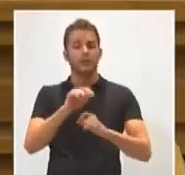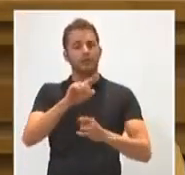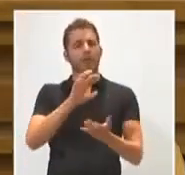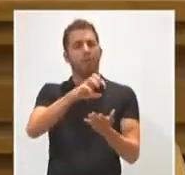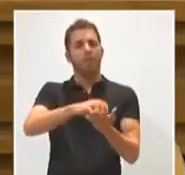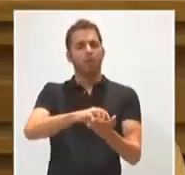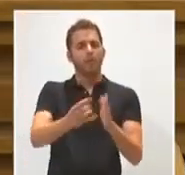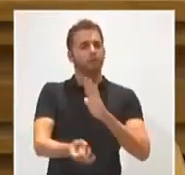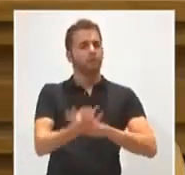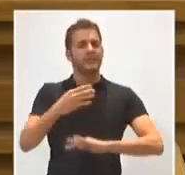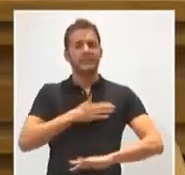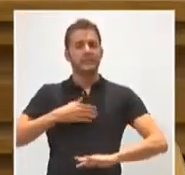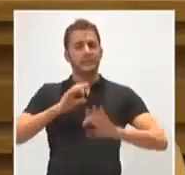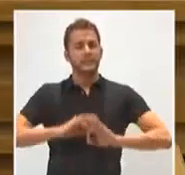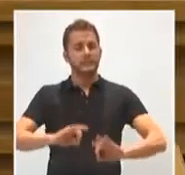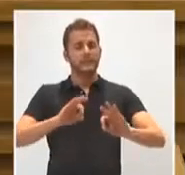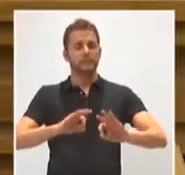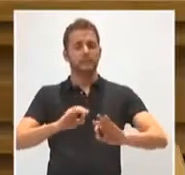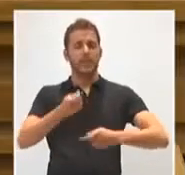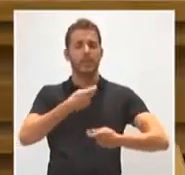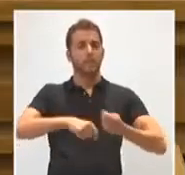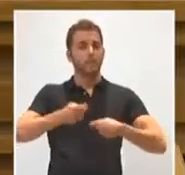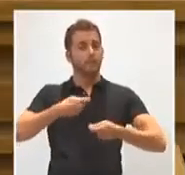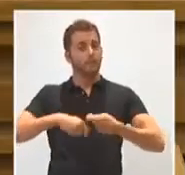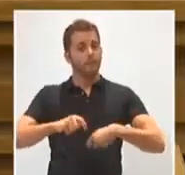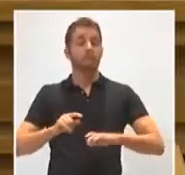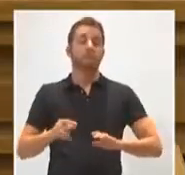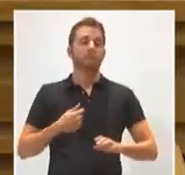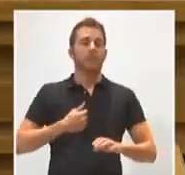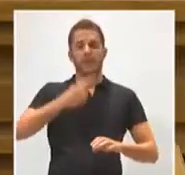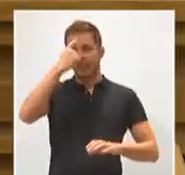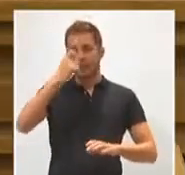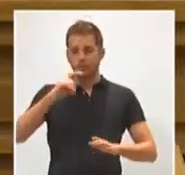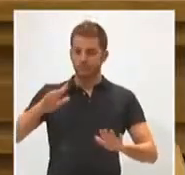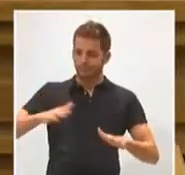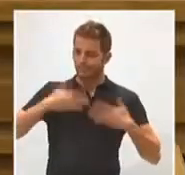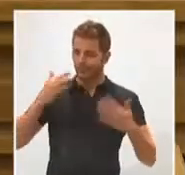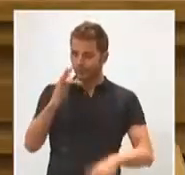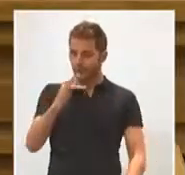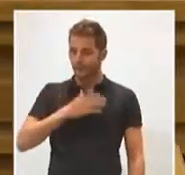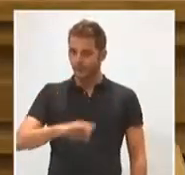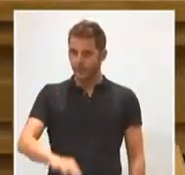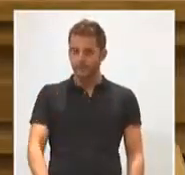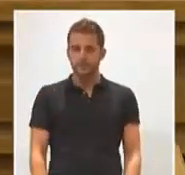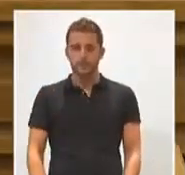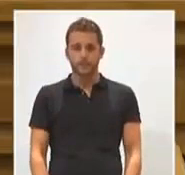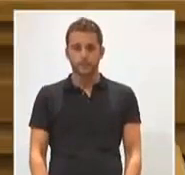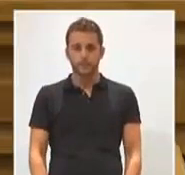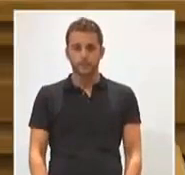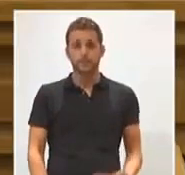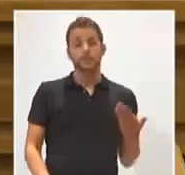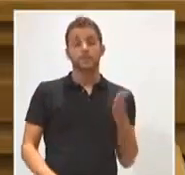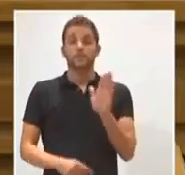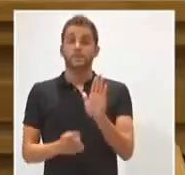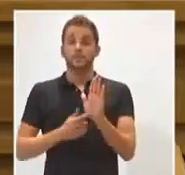para determinados mercados que realmente creo que pueden sorprender pondremos una línea de ayudas